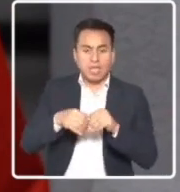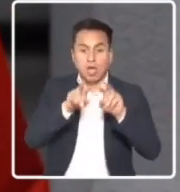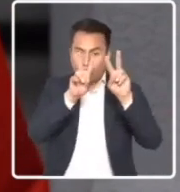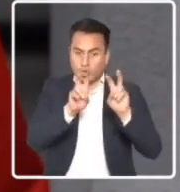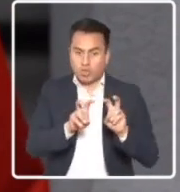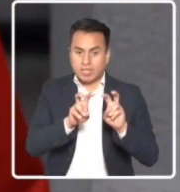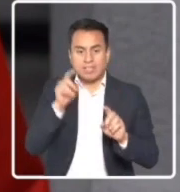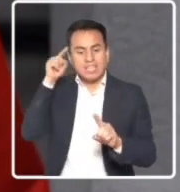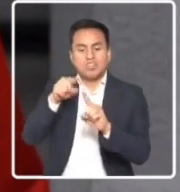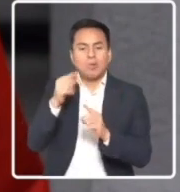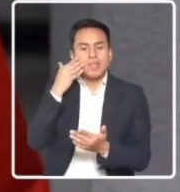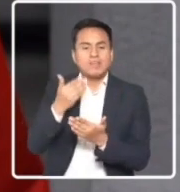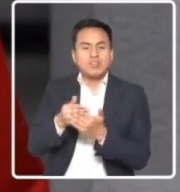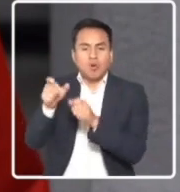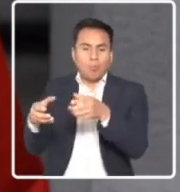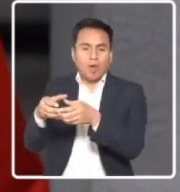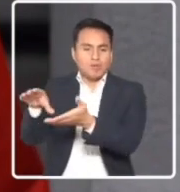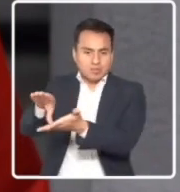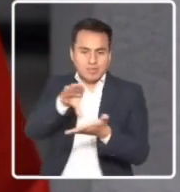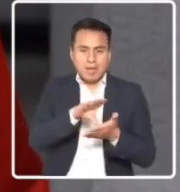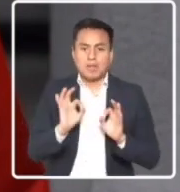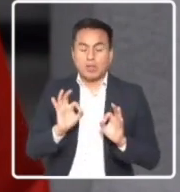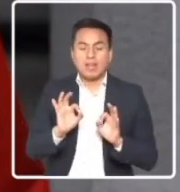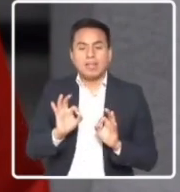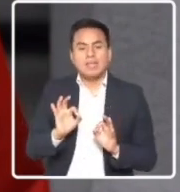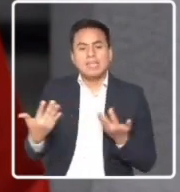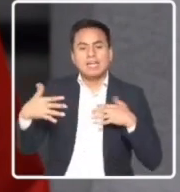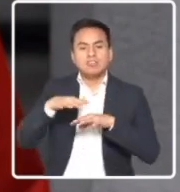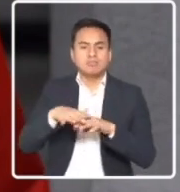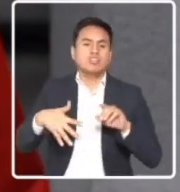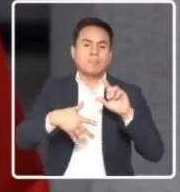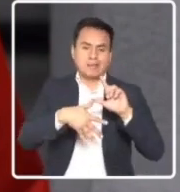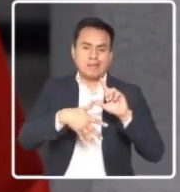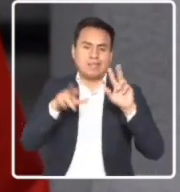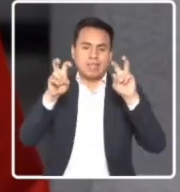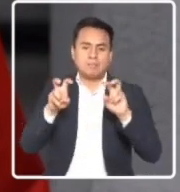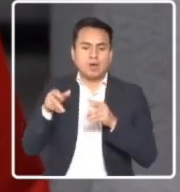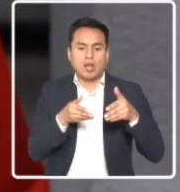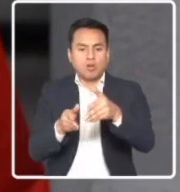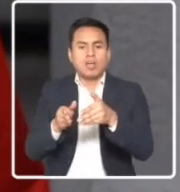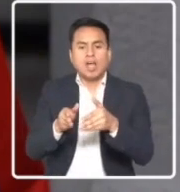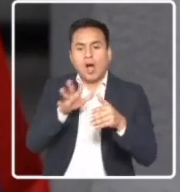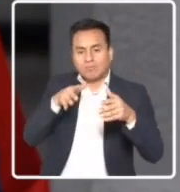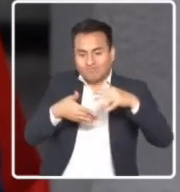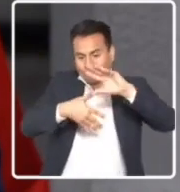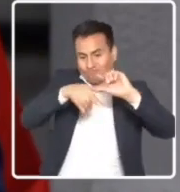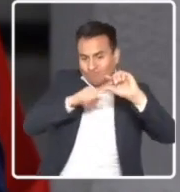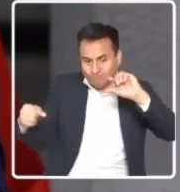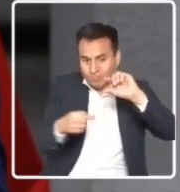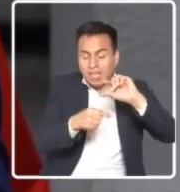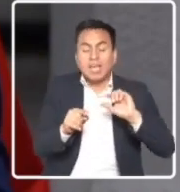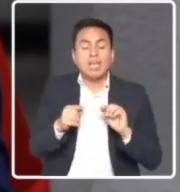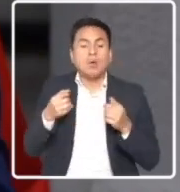que van a ir en directo beneficio de nuestros pueblos, en particular hablando de la integración latinoamericana en torno al corredor bioceánico. Hemos tenido